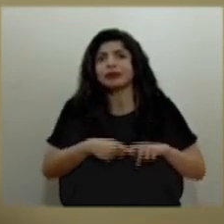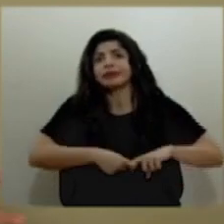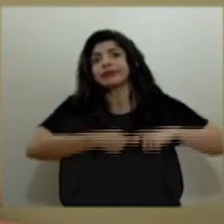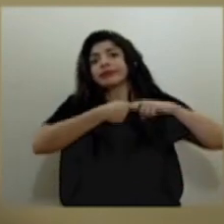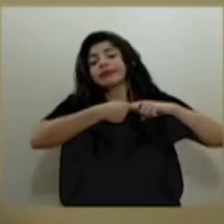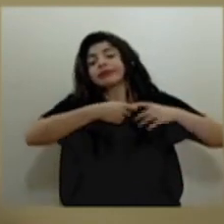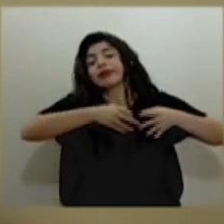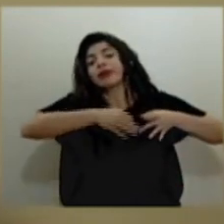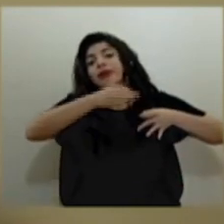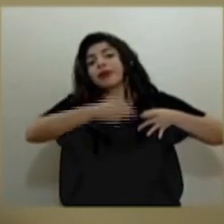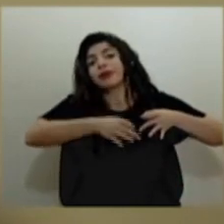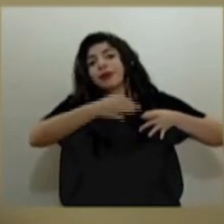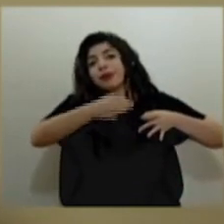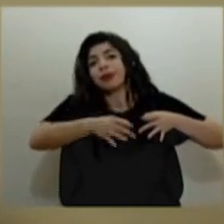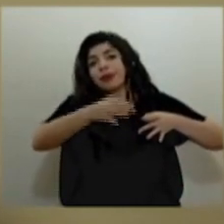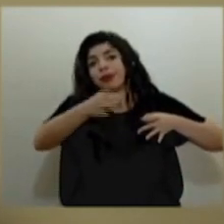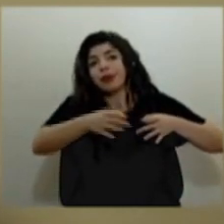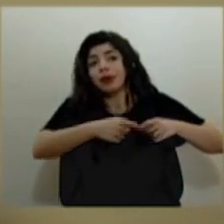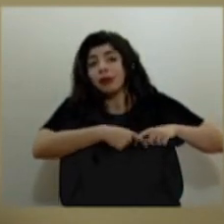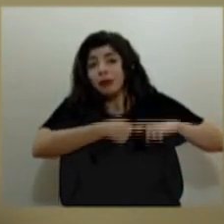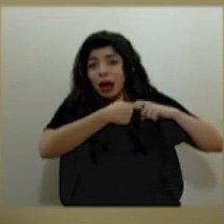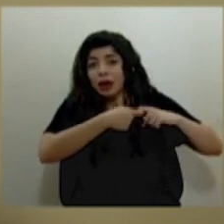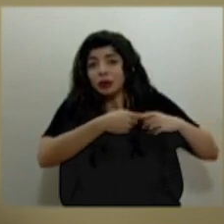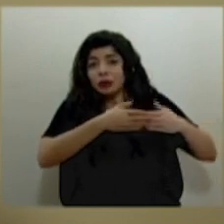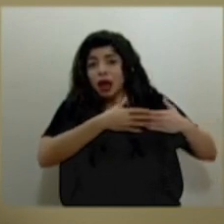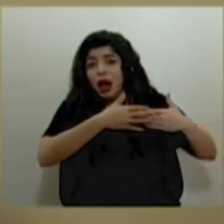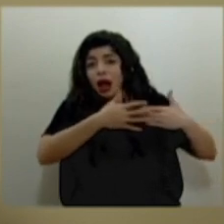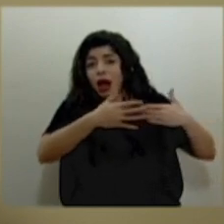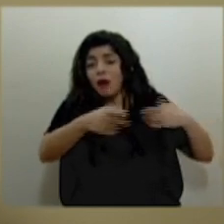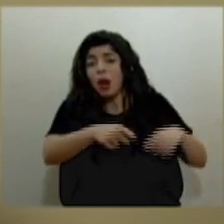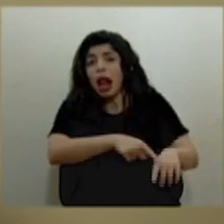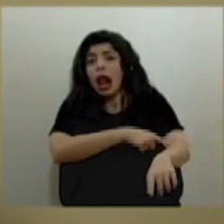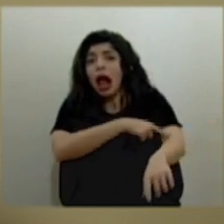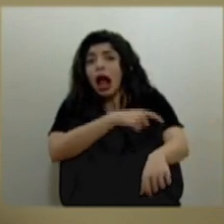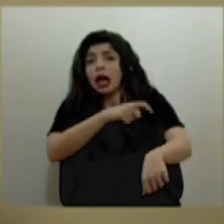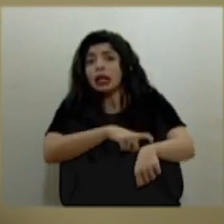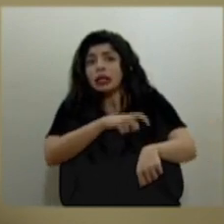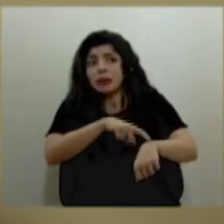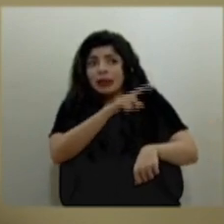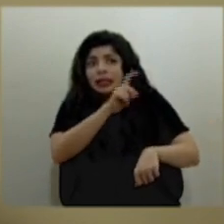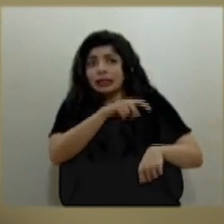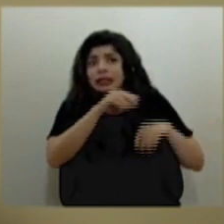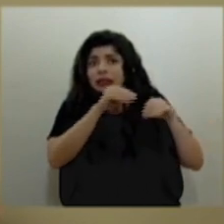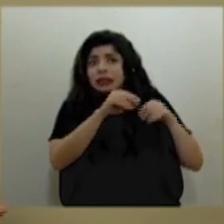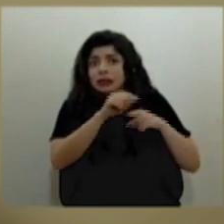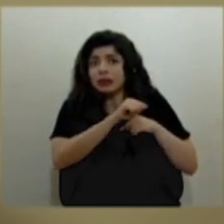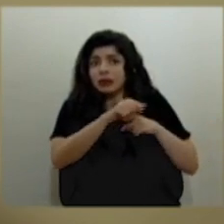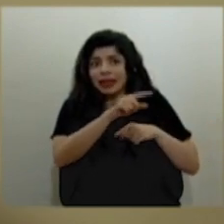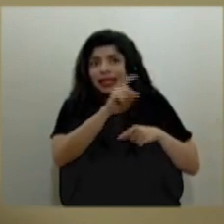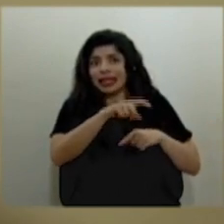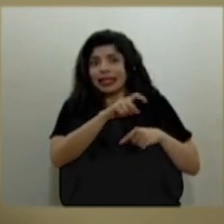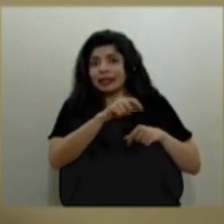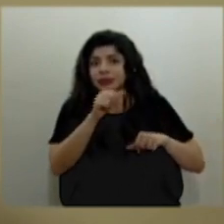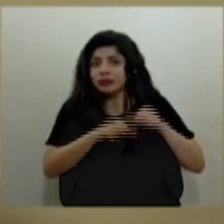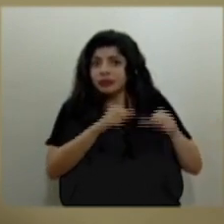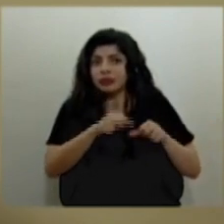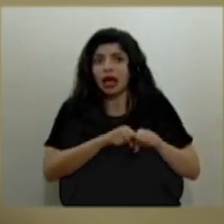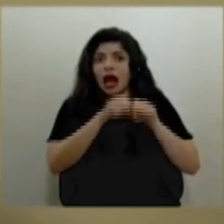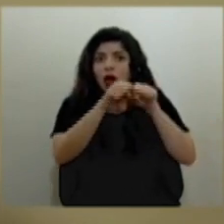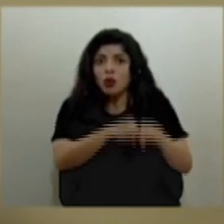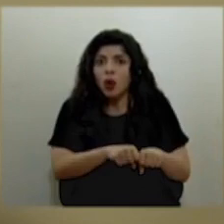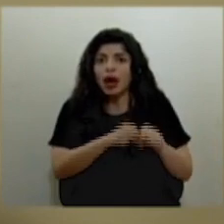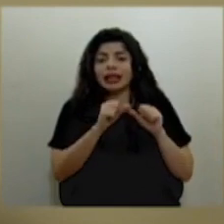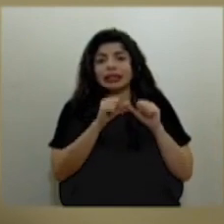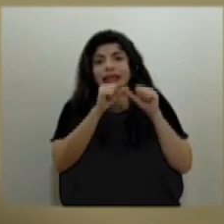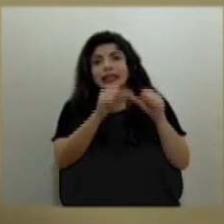se ponga en una pausa muy larga su formación también. Ellos se ocupan también de salir adelante y graduarse y